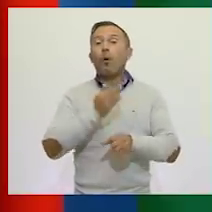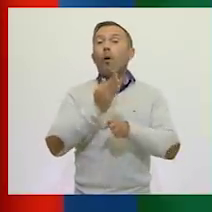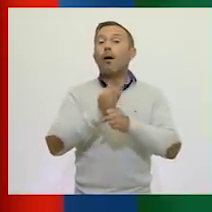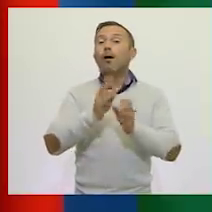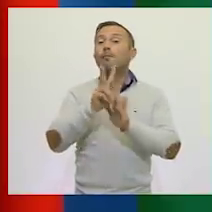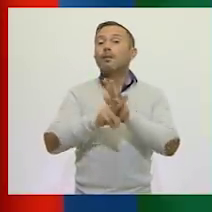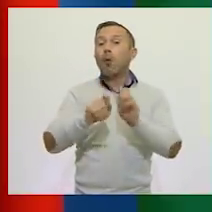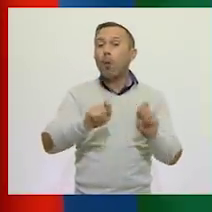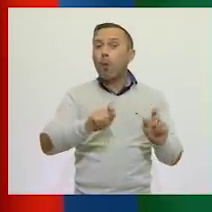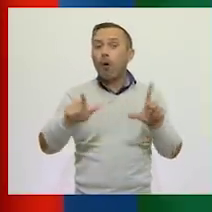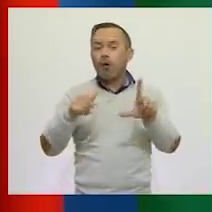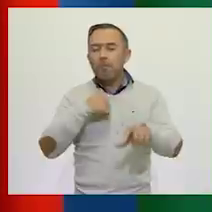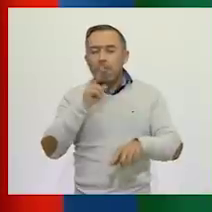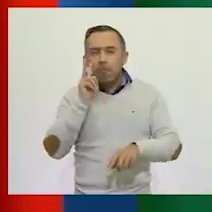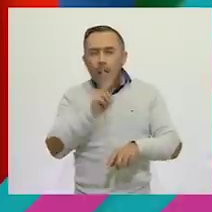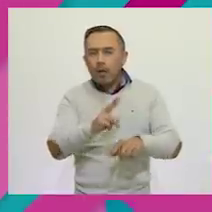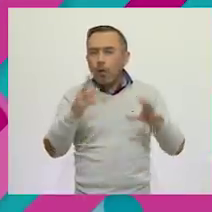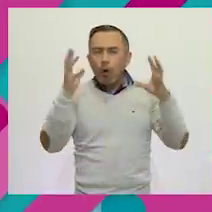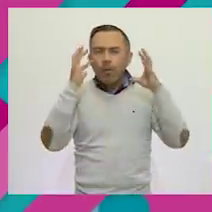de mejor manera. Muy bien.